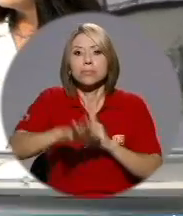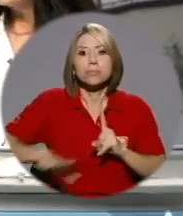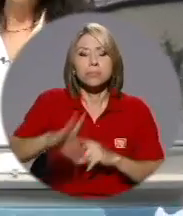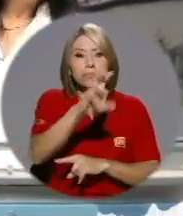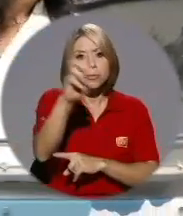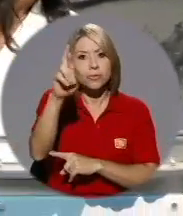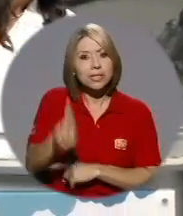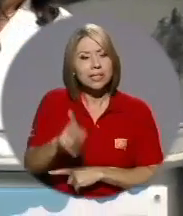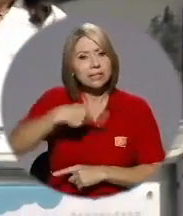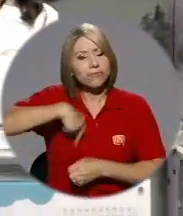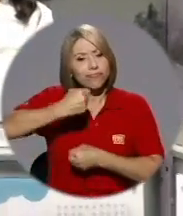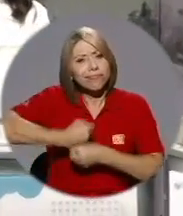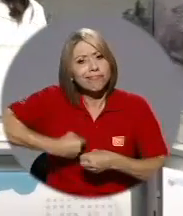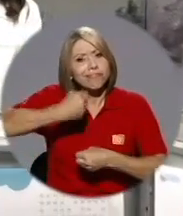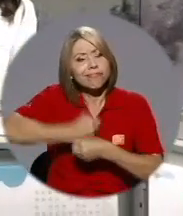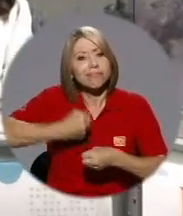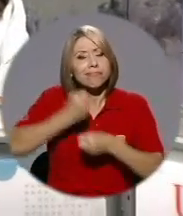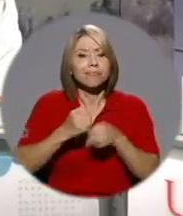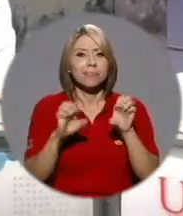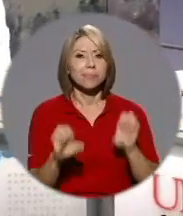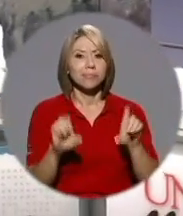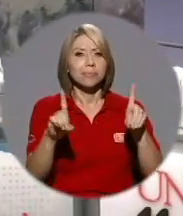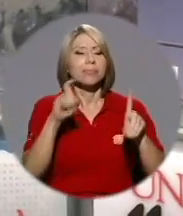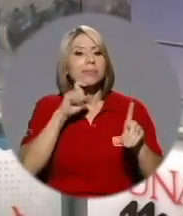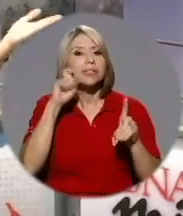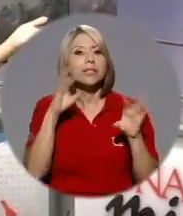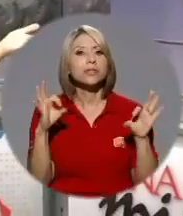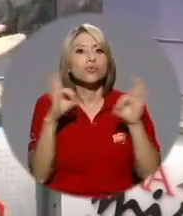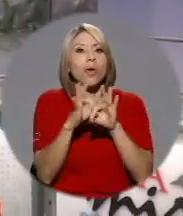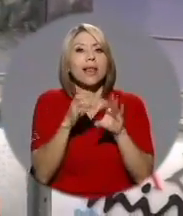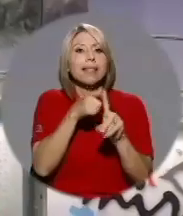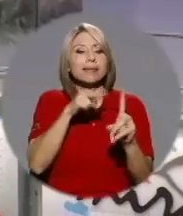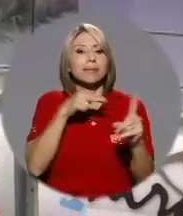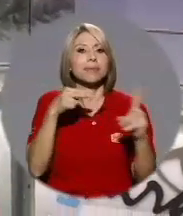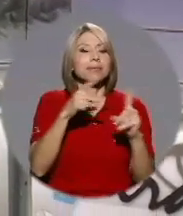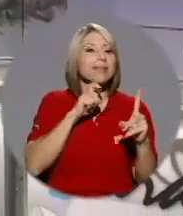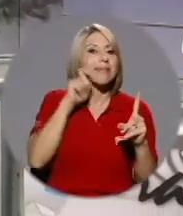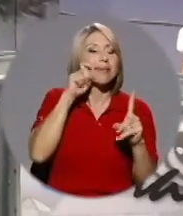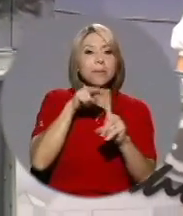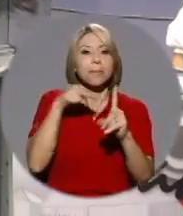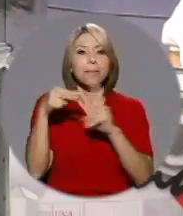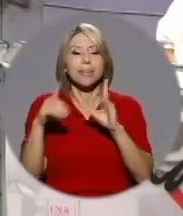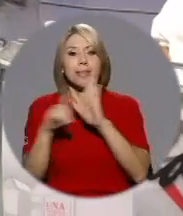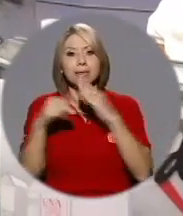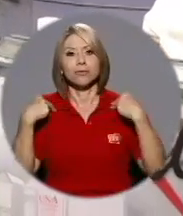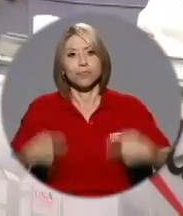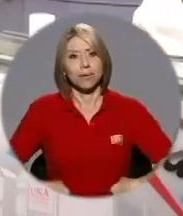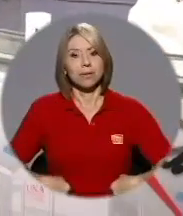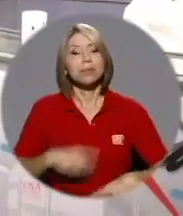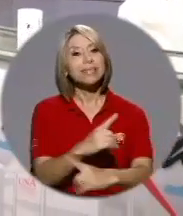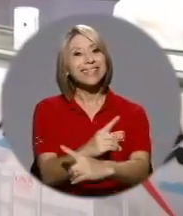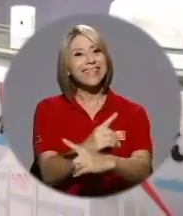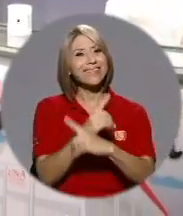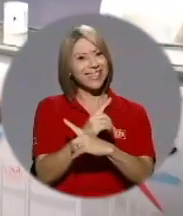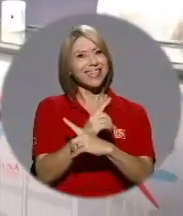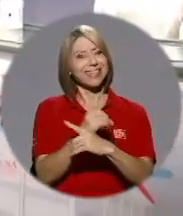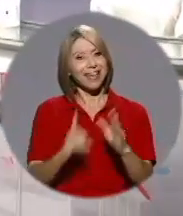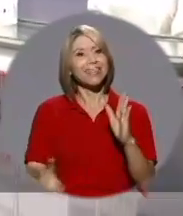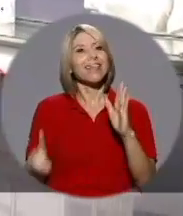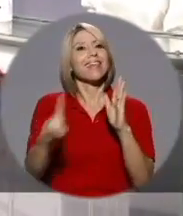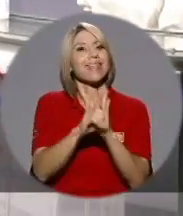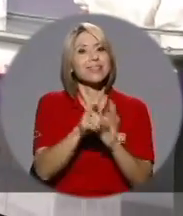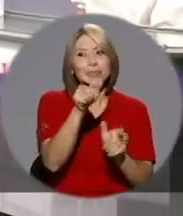sociedad costarricense trabajemos en una educación sexual desde la perspectiva de género y de los derechos humanos que defienda